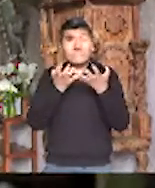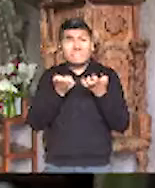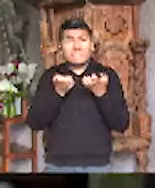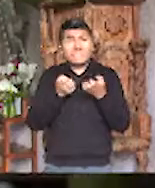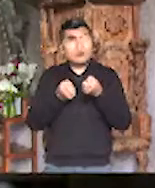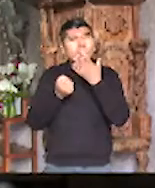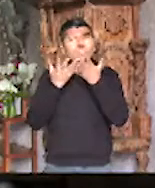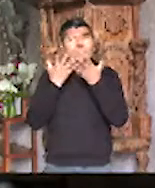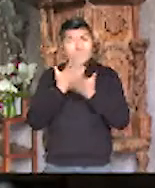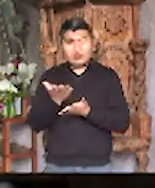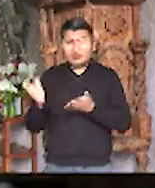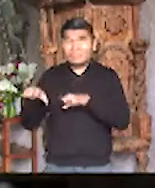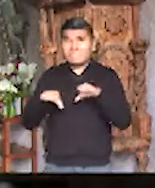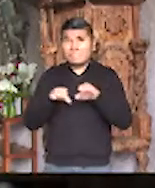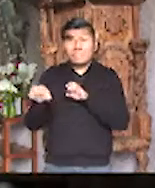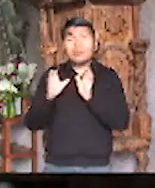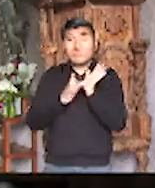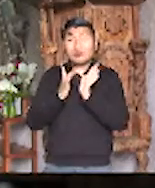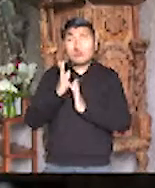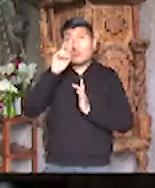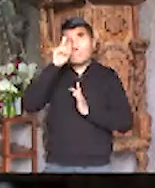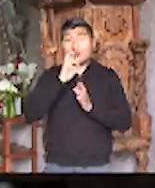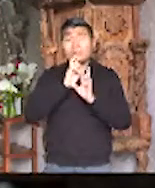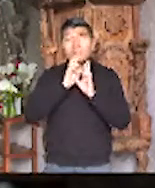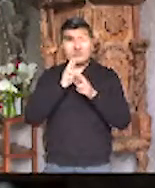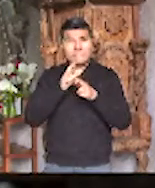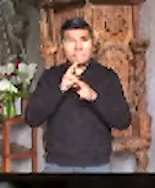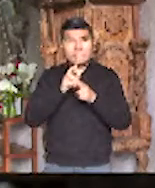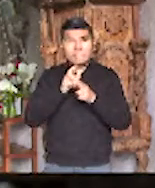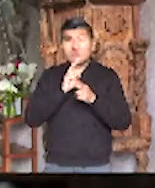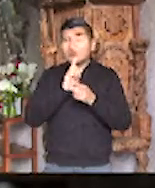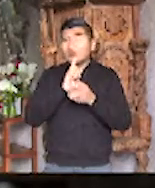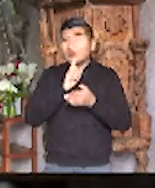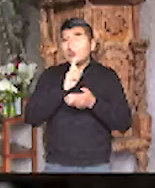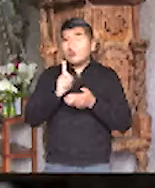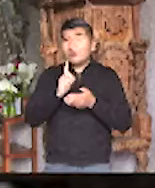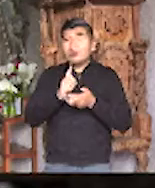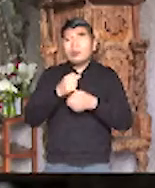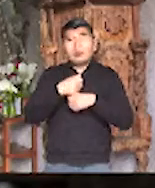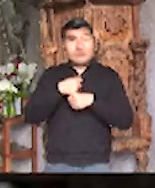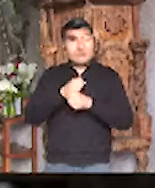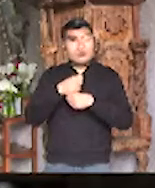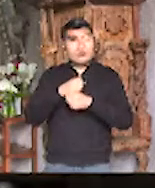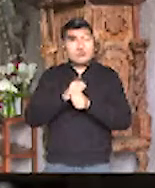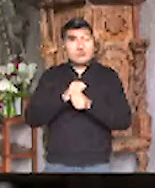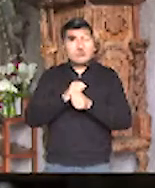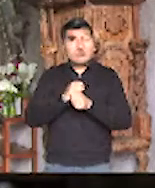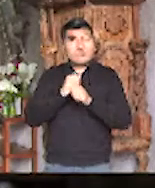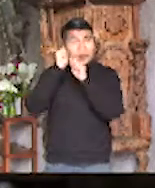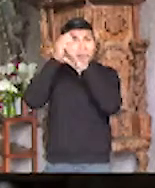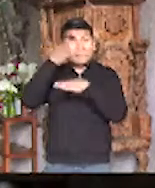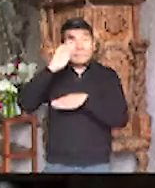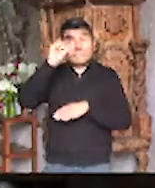muchas cosas y jesús responde es la obra del padre